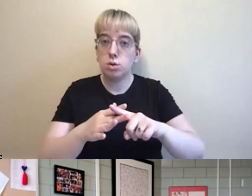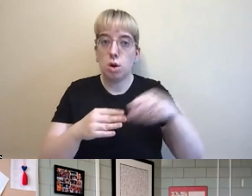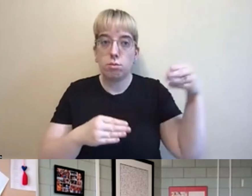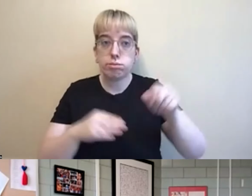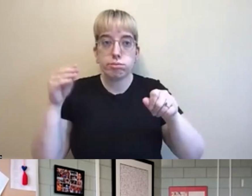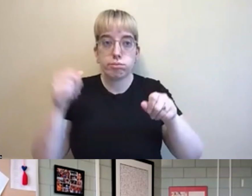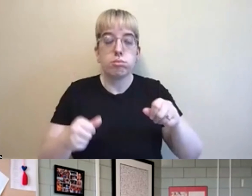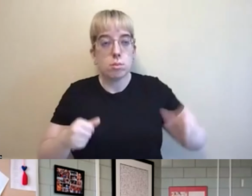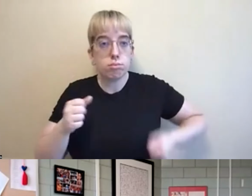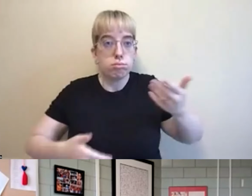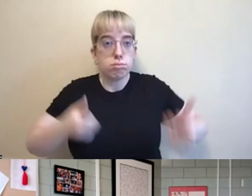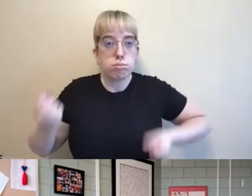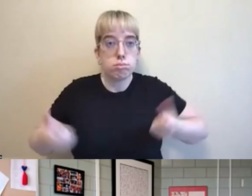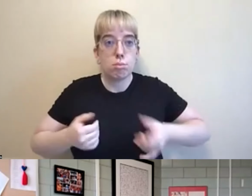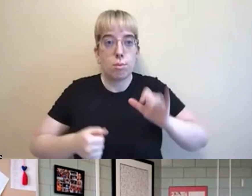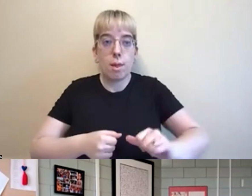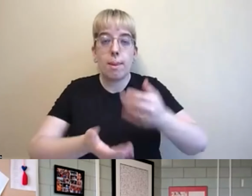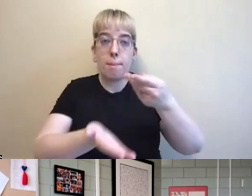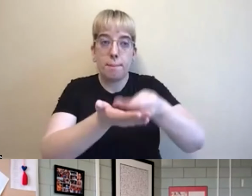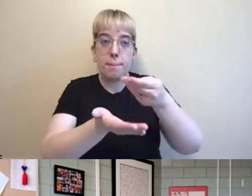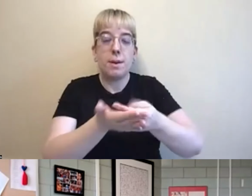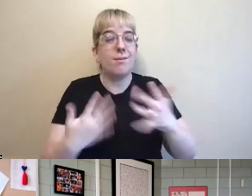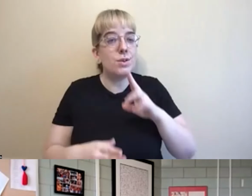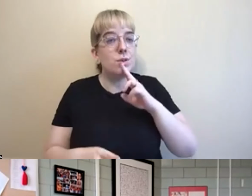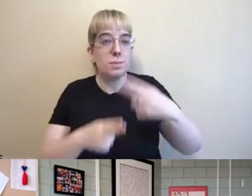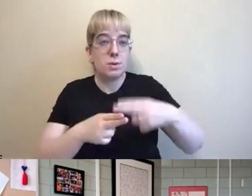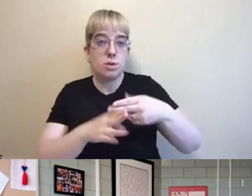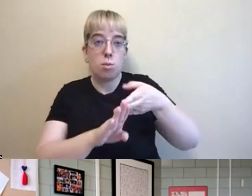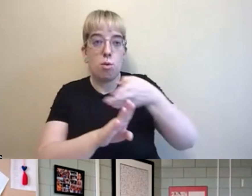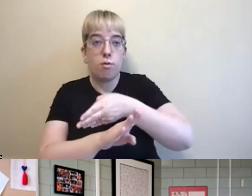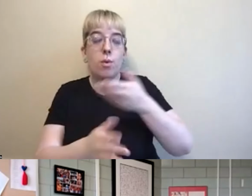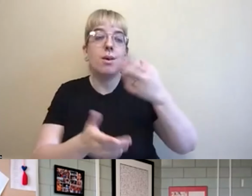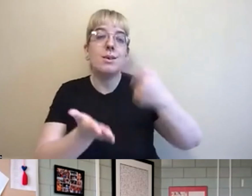deben gastar ese dinero y facturándonos.